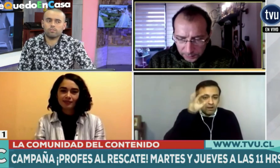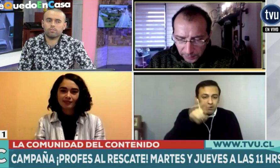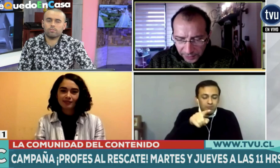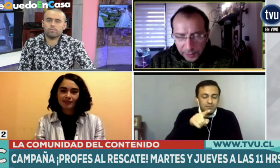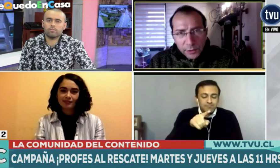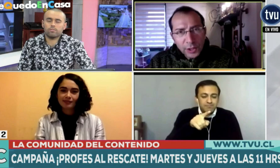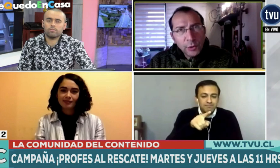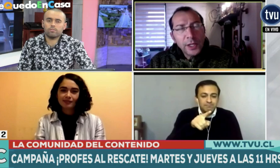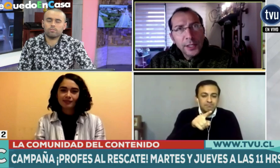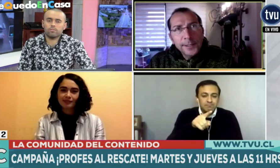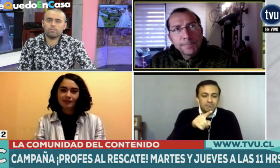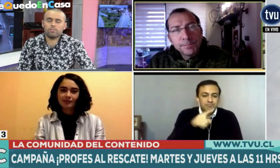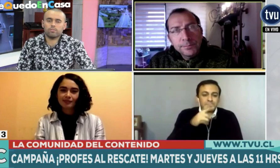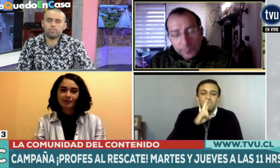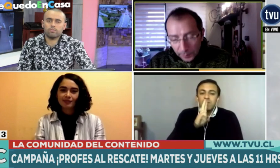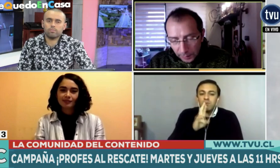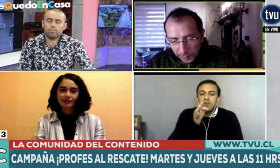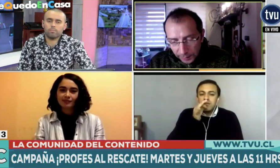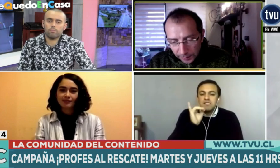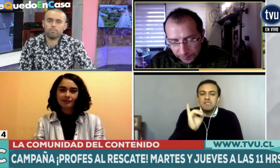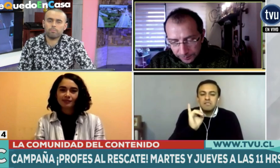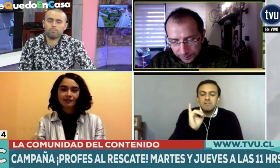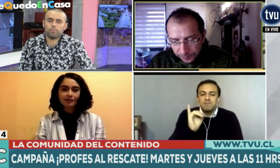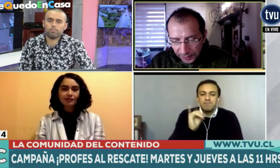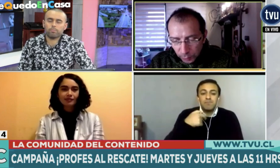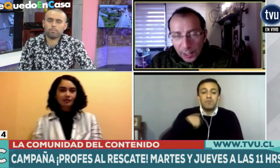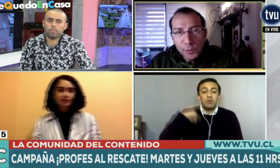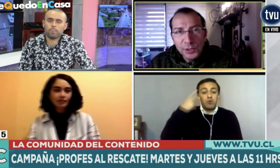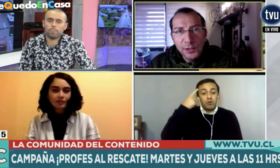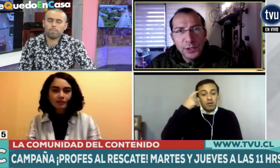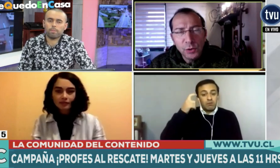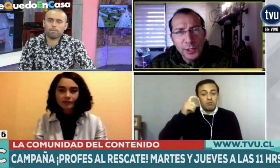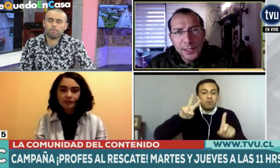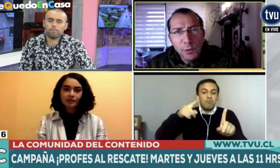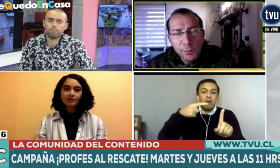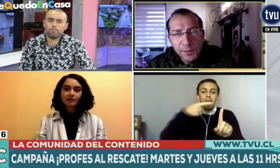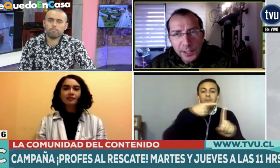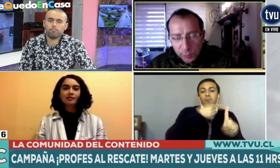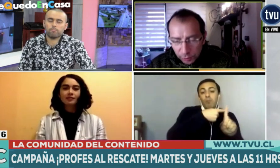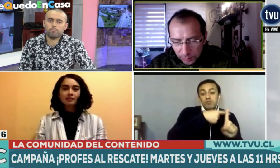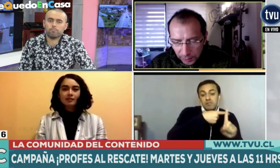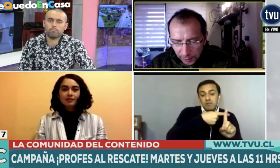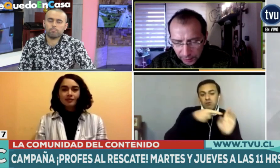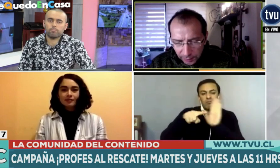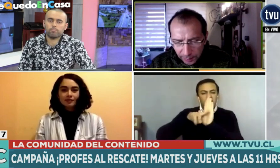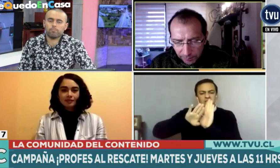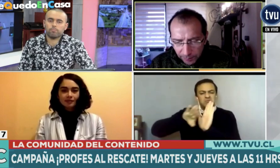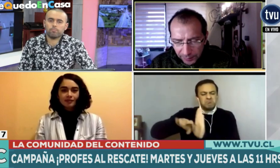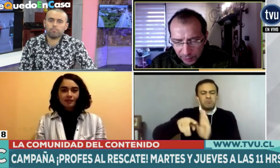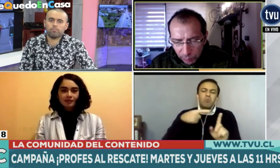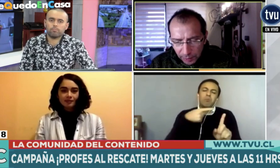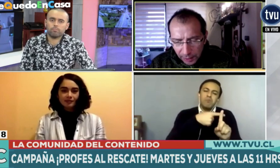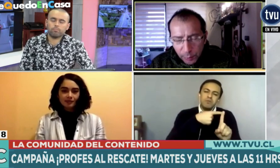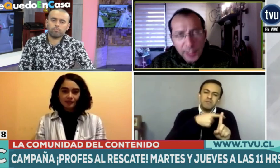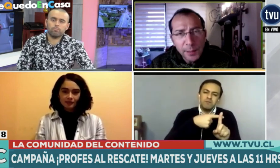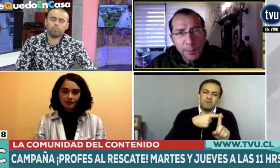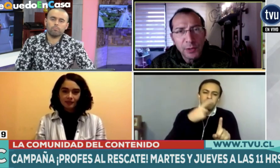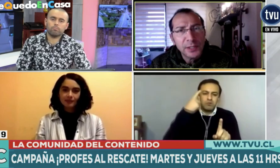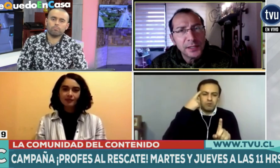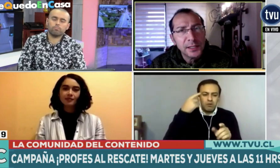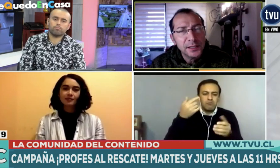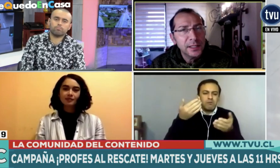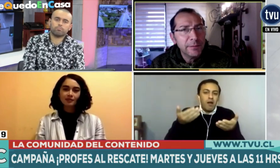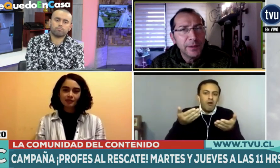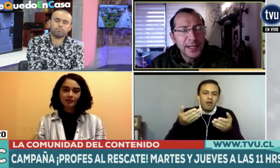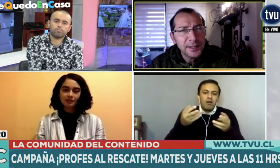Sí, mira, yo creo que, mirando el lado positivo de todo lo que estamos viviendo, va a venir una época, y